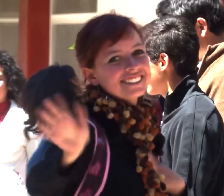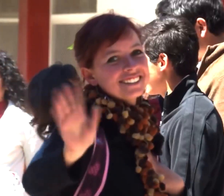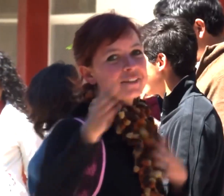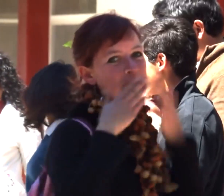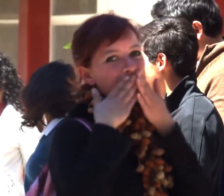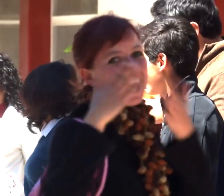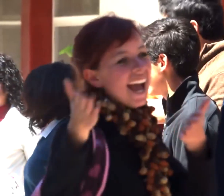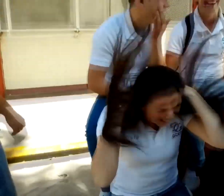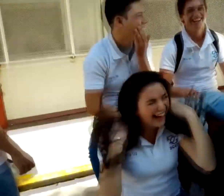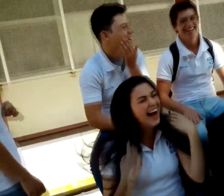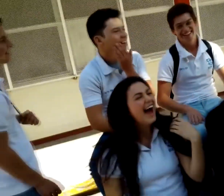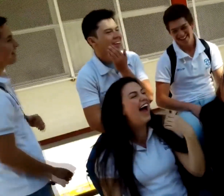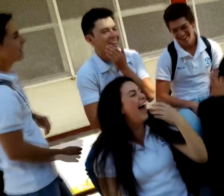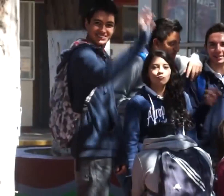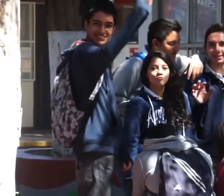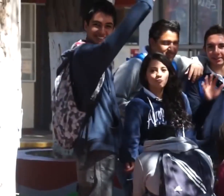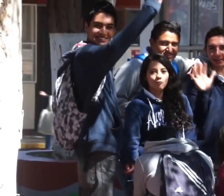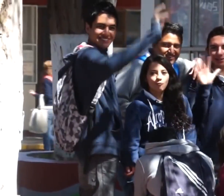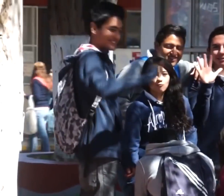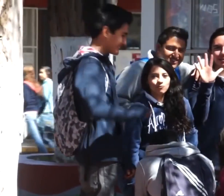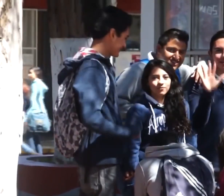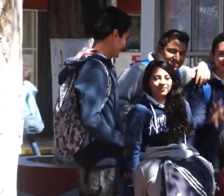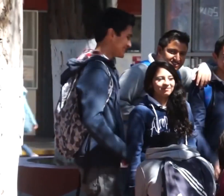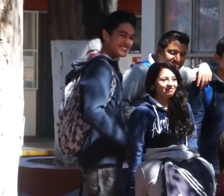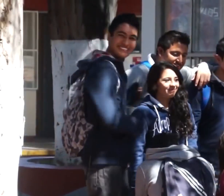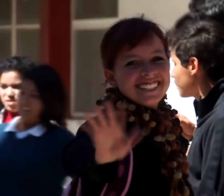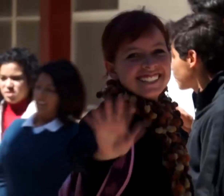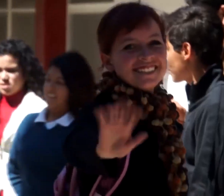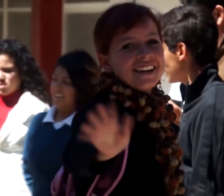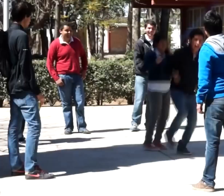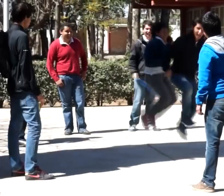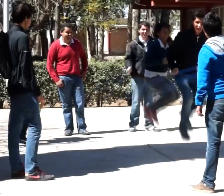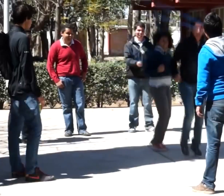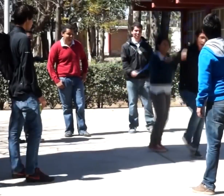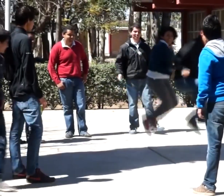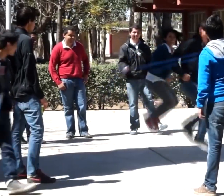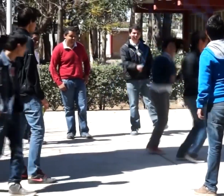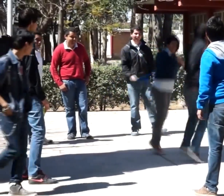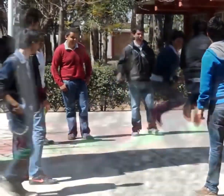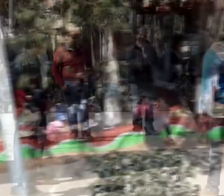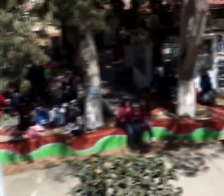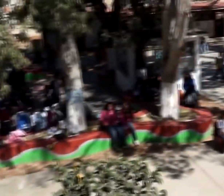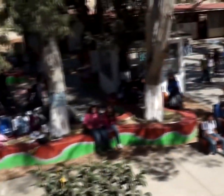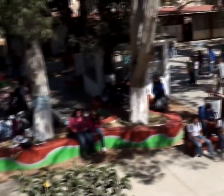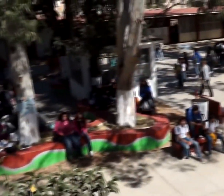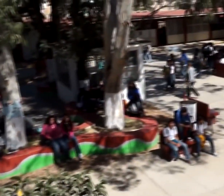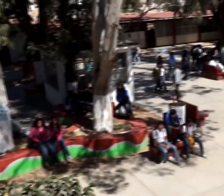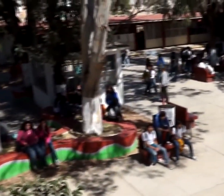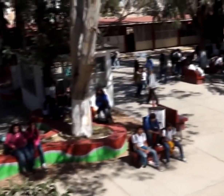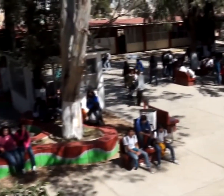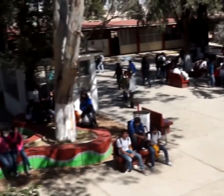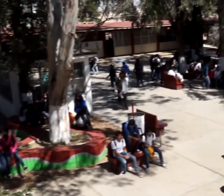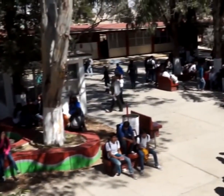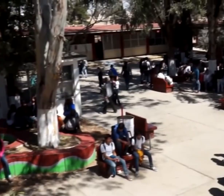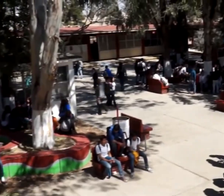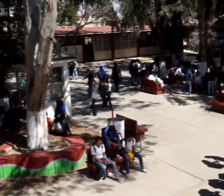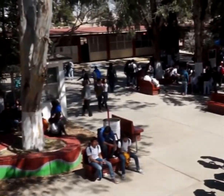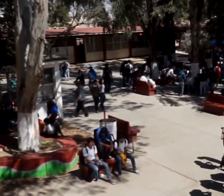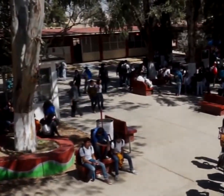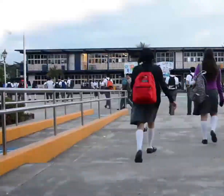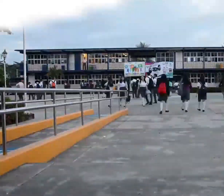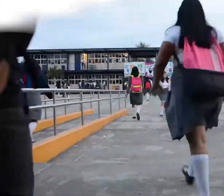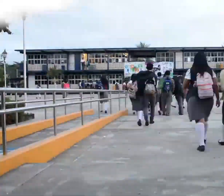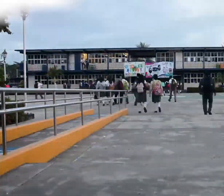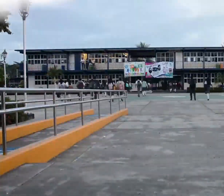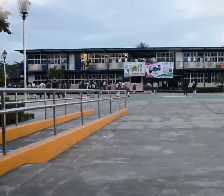trámite ser alumno inscrito en algún subsistema de educación media superior no recibir actualmente algún otro tipo